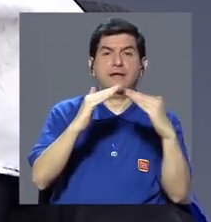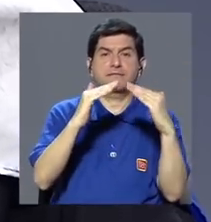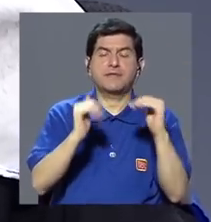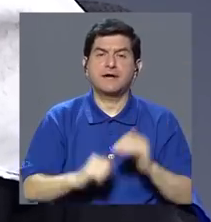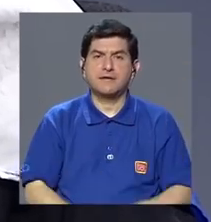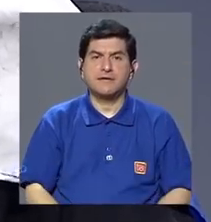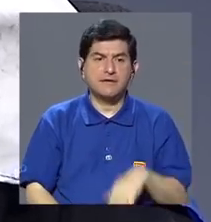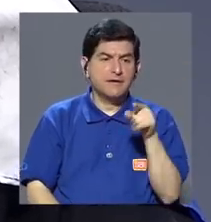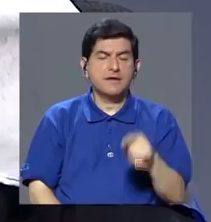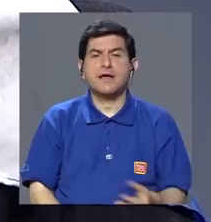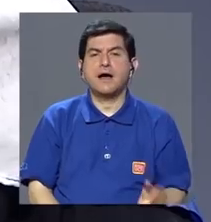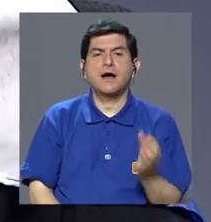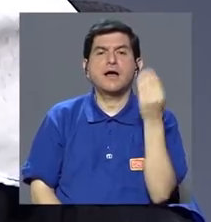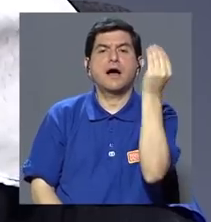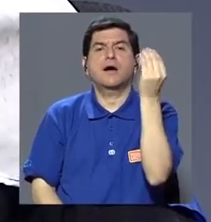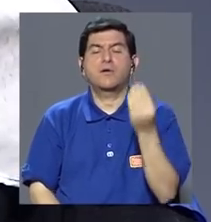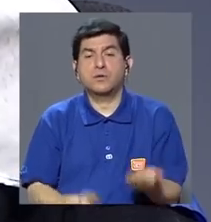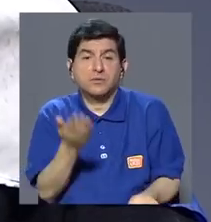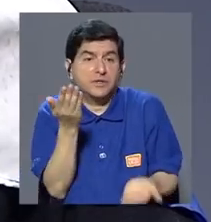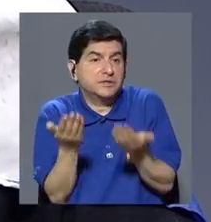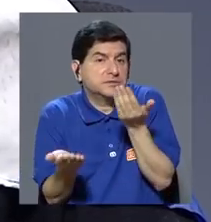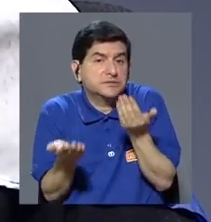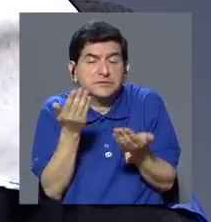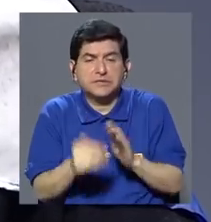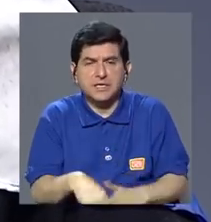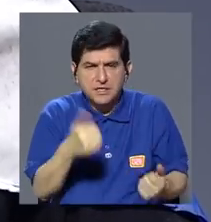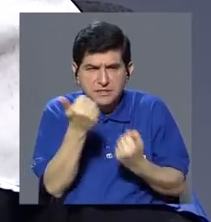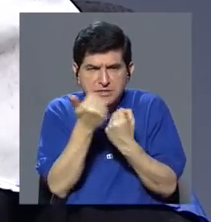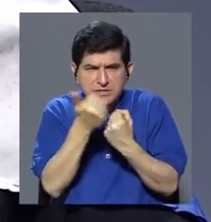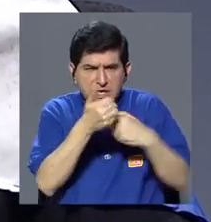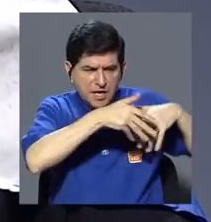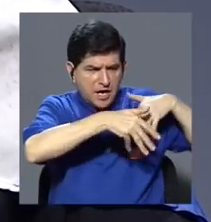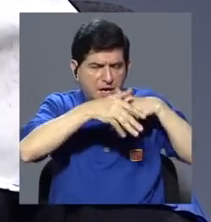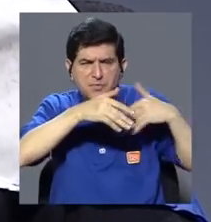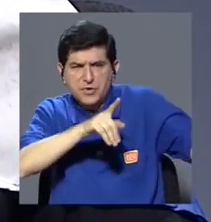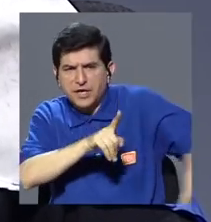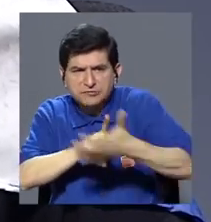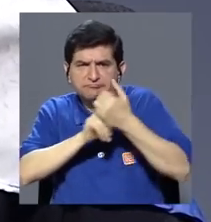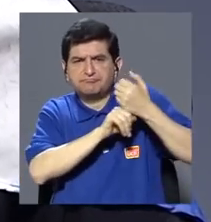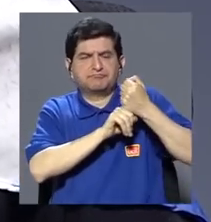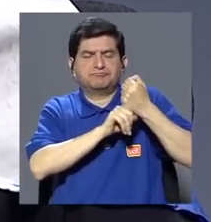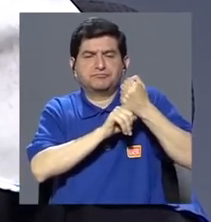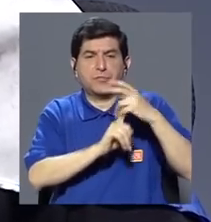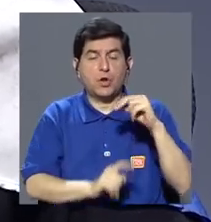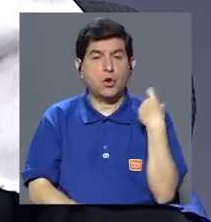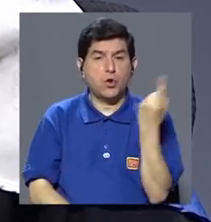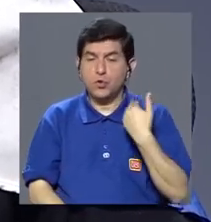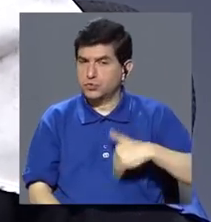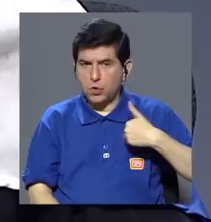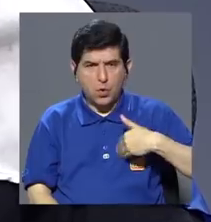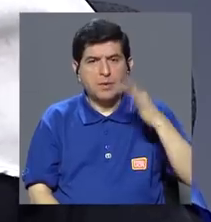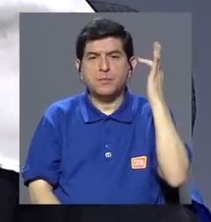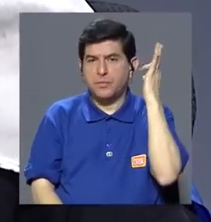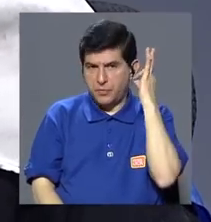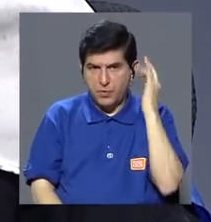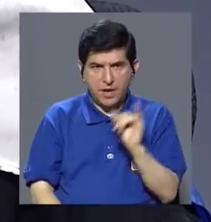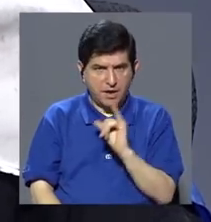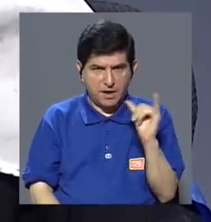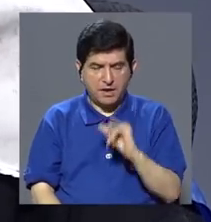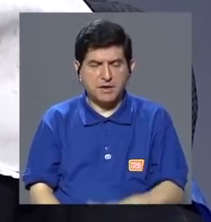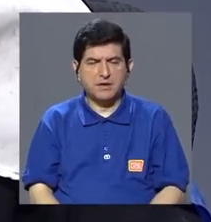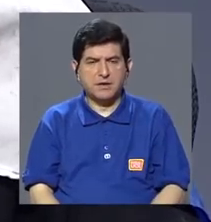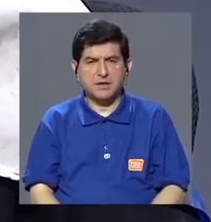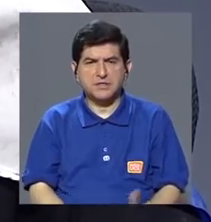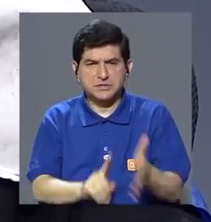llevan a los jóvenes que han apoyado a las manifestaciones no solo hombres también mujeres los